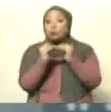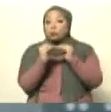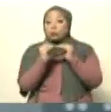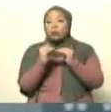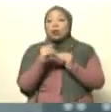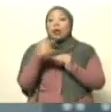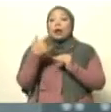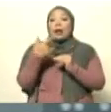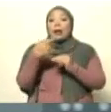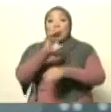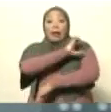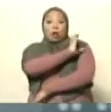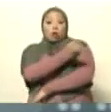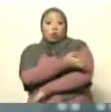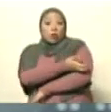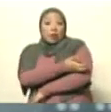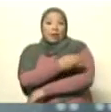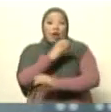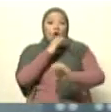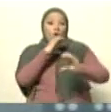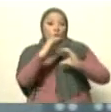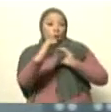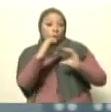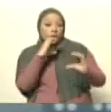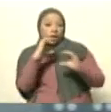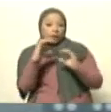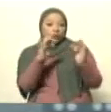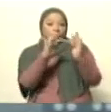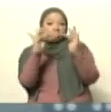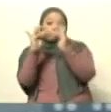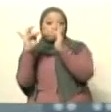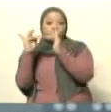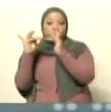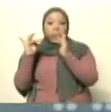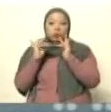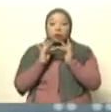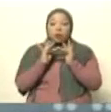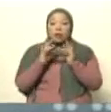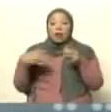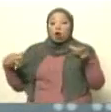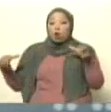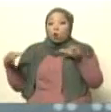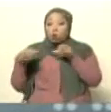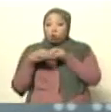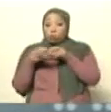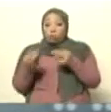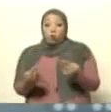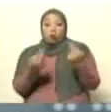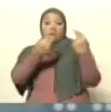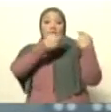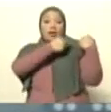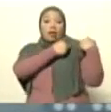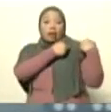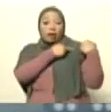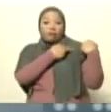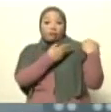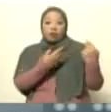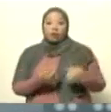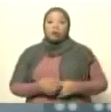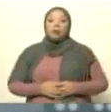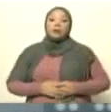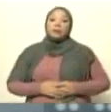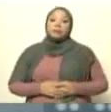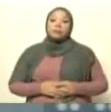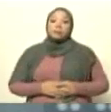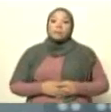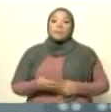comunicacional. Hegemonía comunicacional de un grupo de empresarios que se hicieron